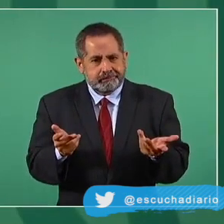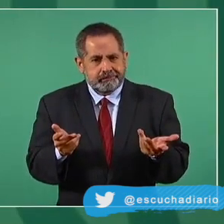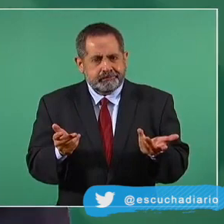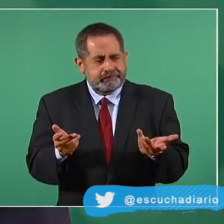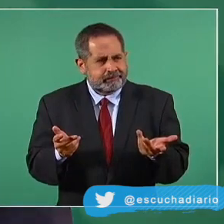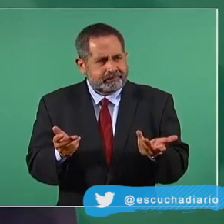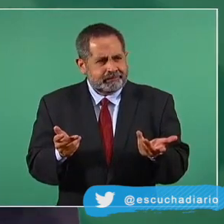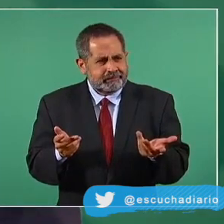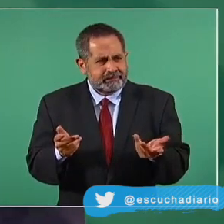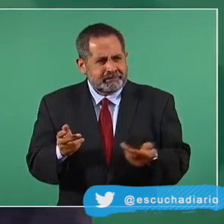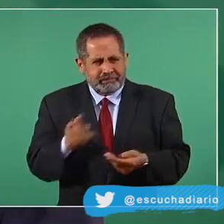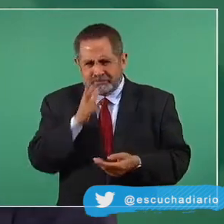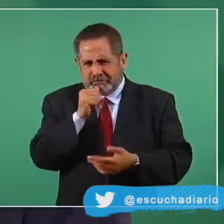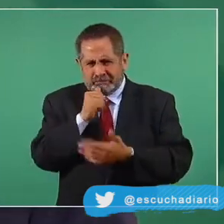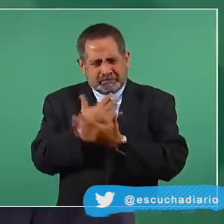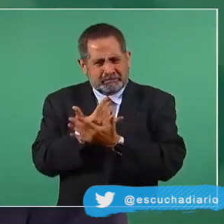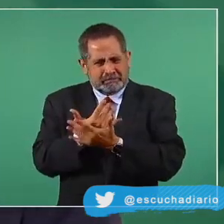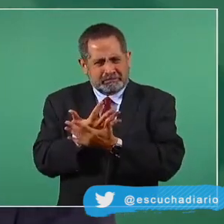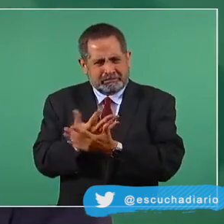¿Qué no se pudo esperar?